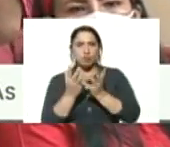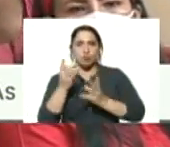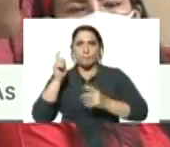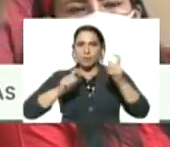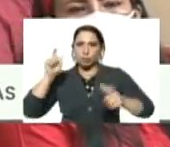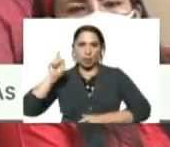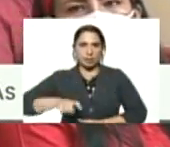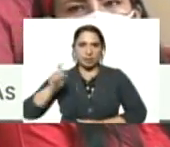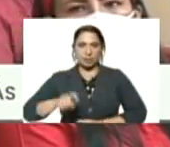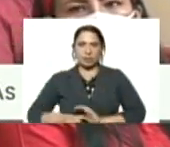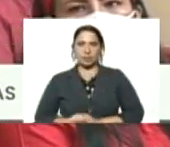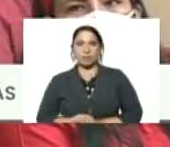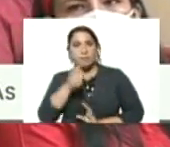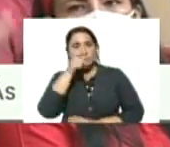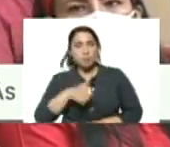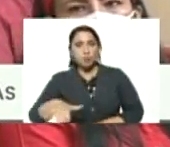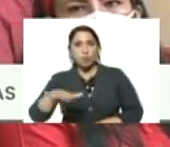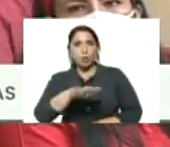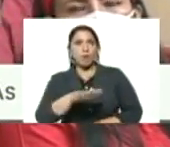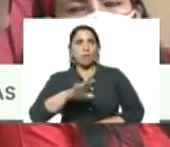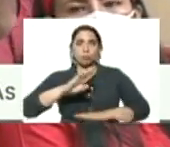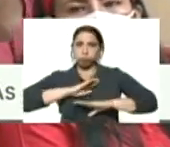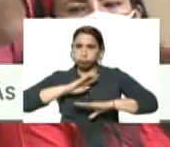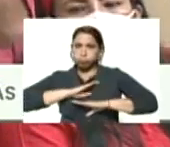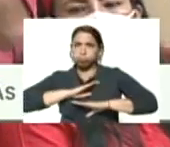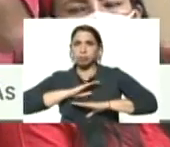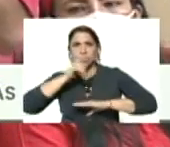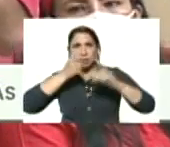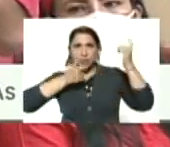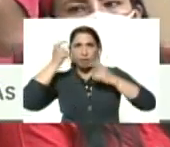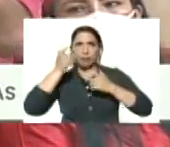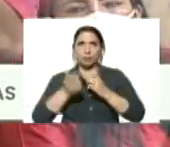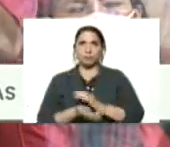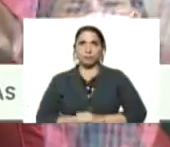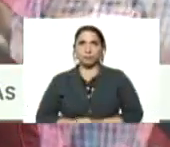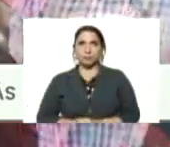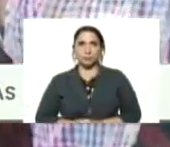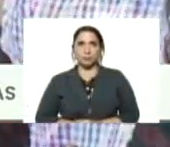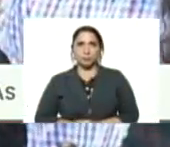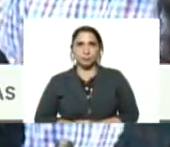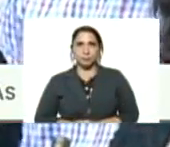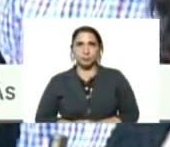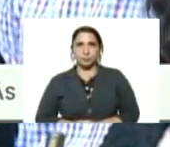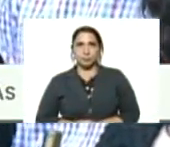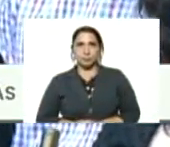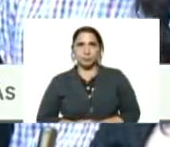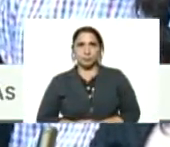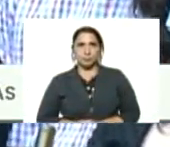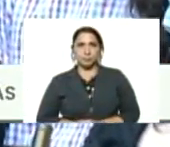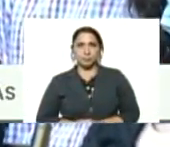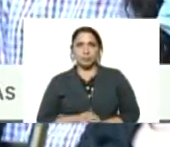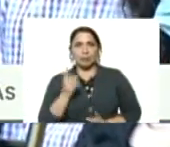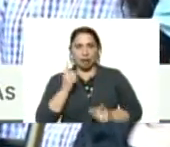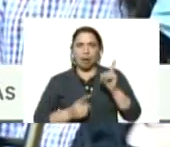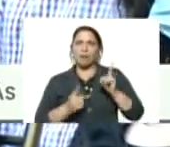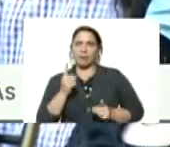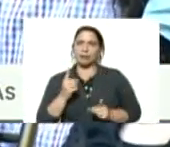necesitados, a los pueblos le pertenece Hugo Chávez. A veces uno se